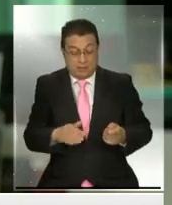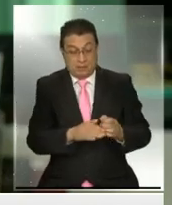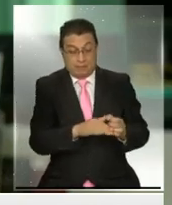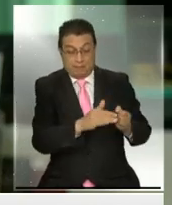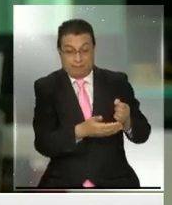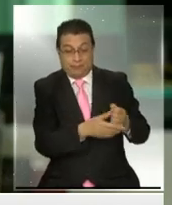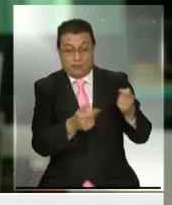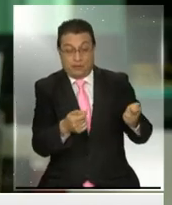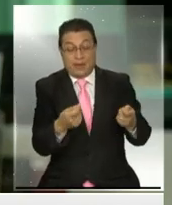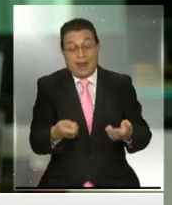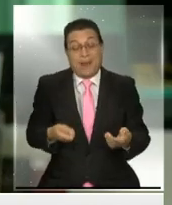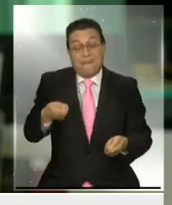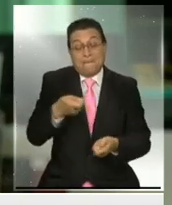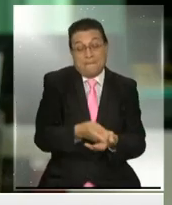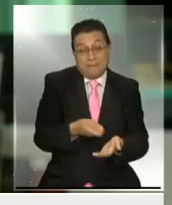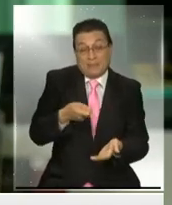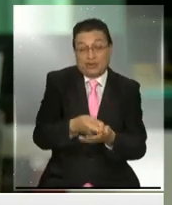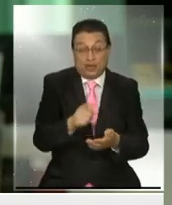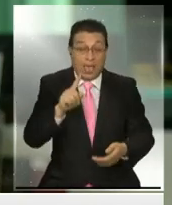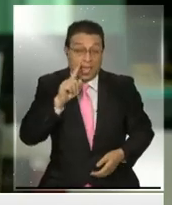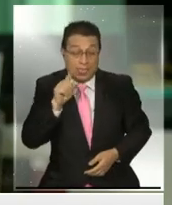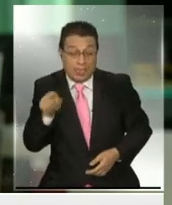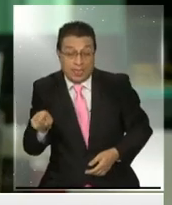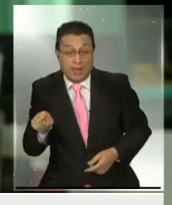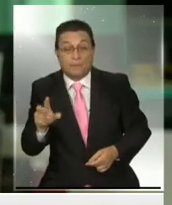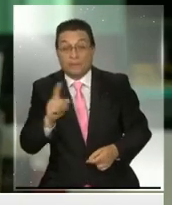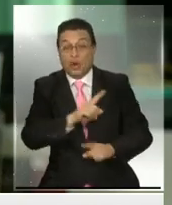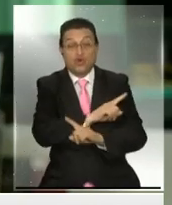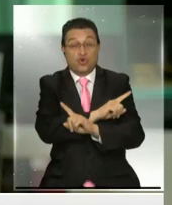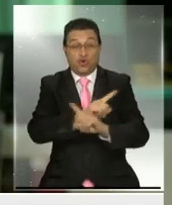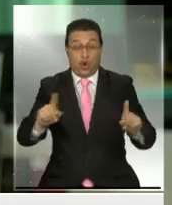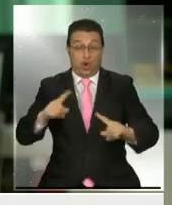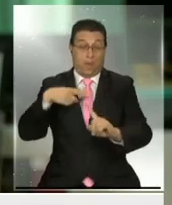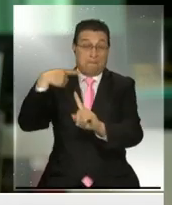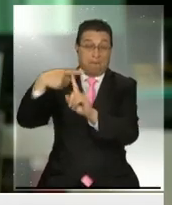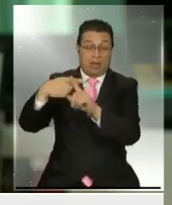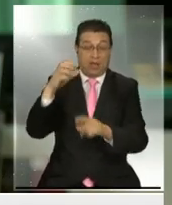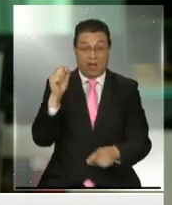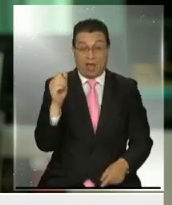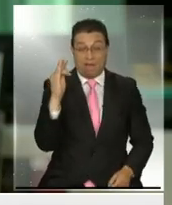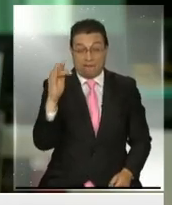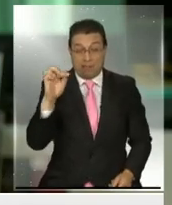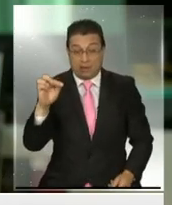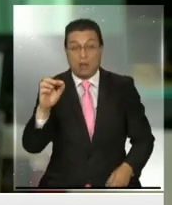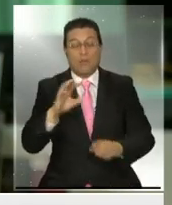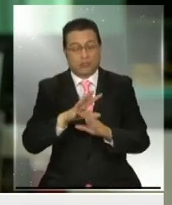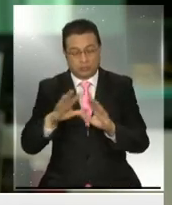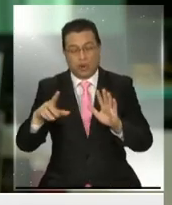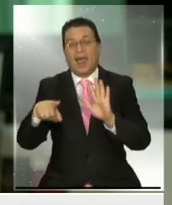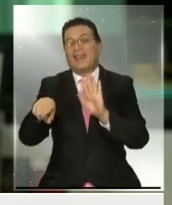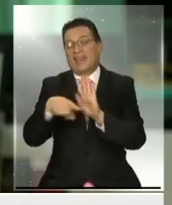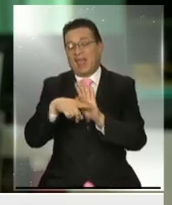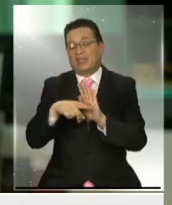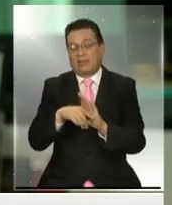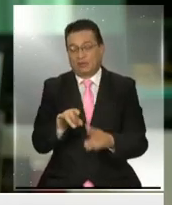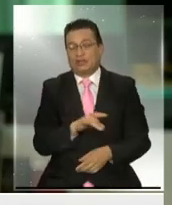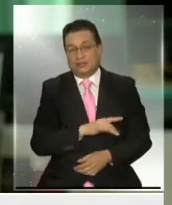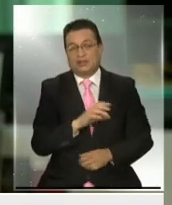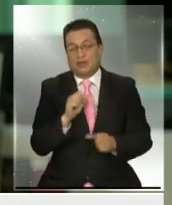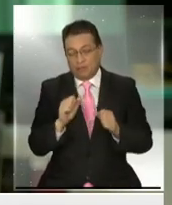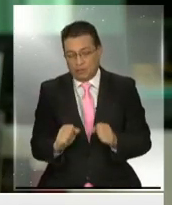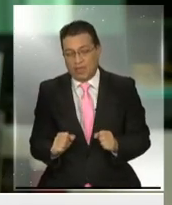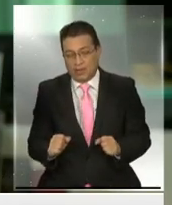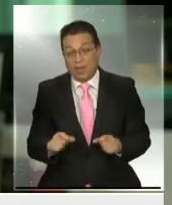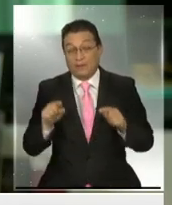y las inversiones que tienen es decir no más a fp así en esos términos tiene un impacto sería muy negativo entre otra cosa muy distinta es